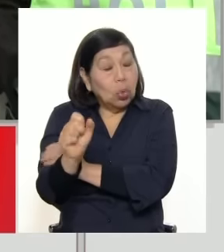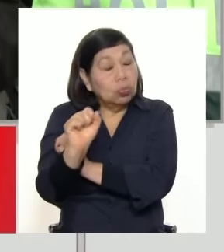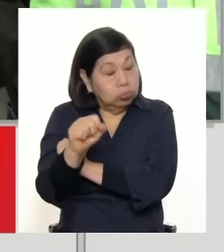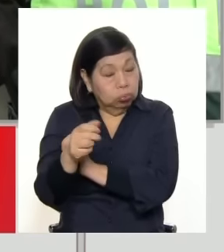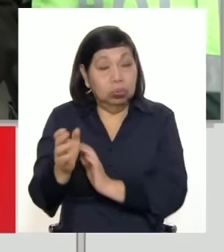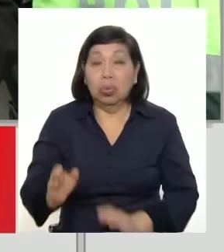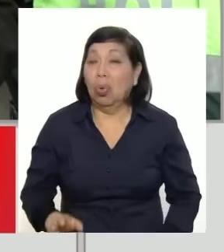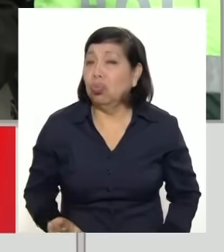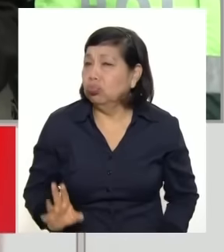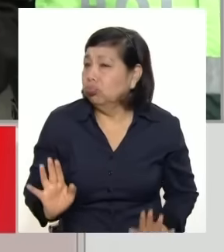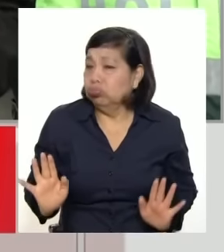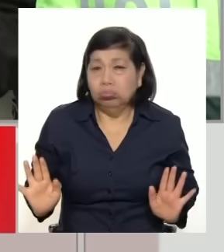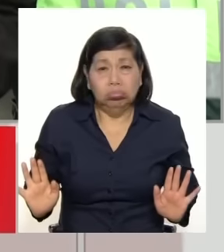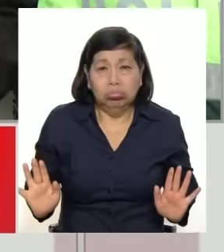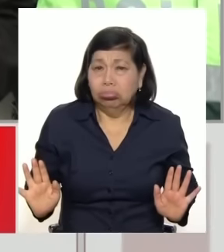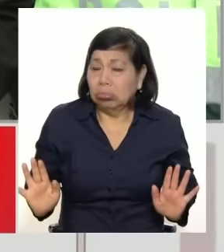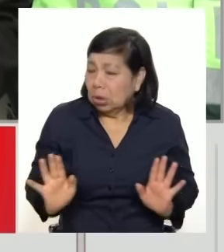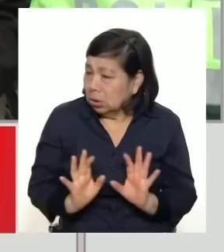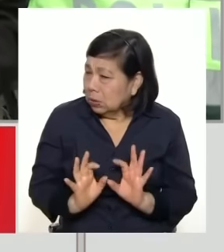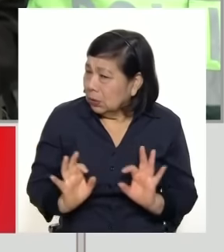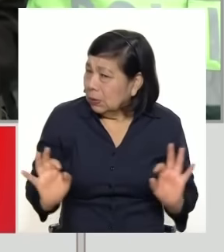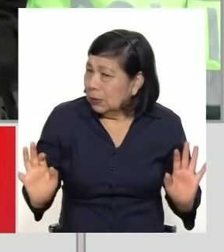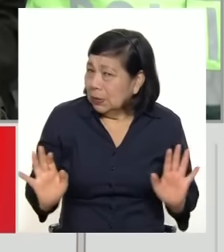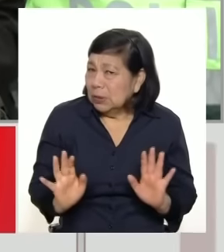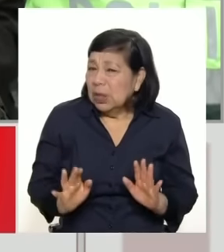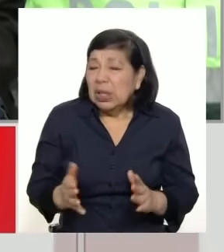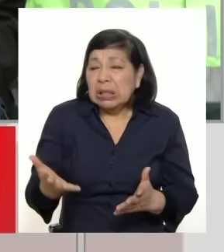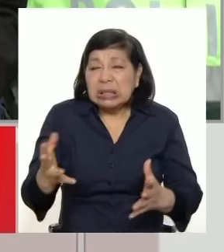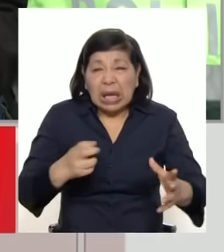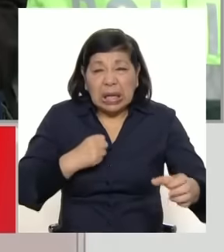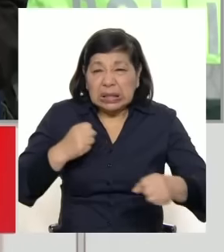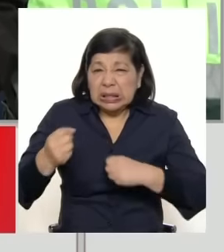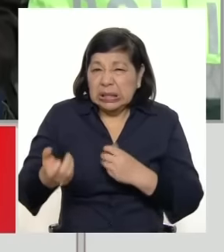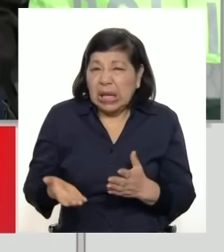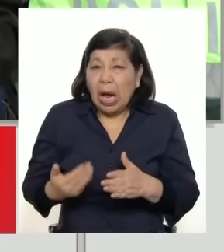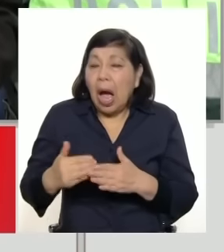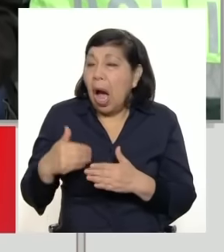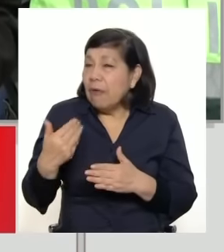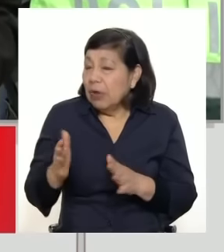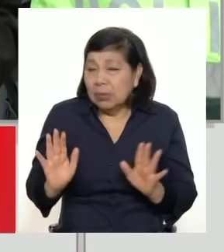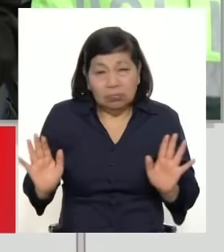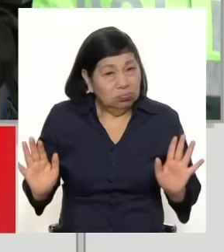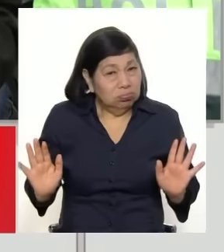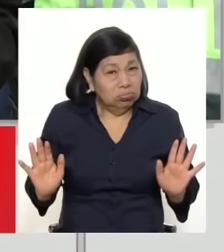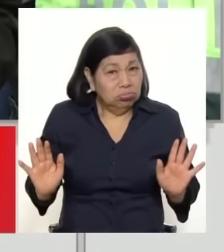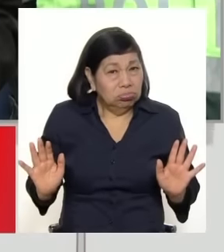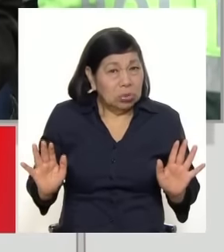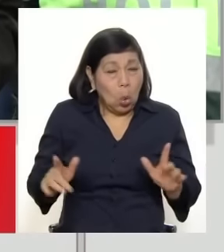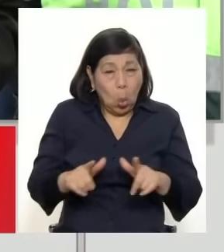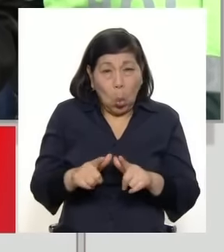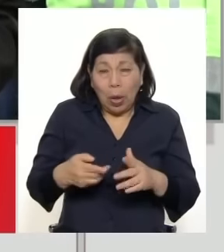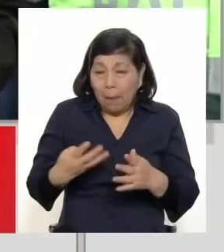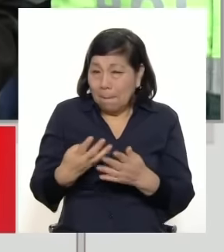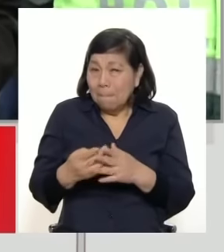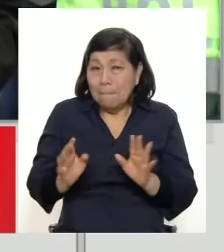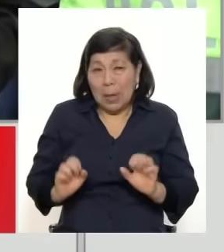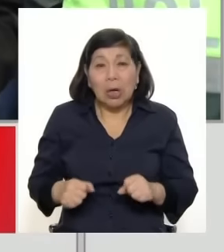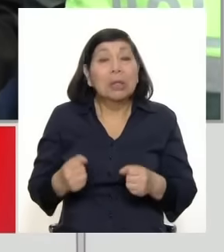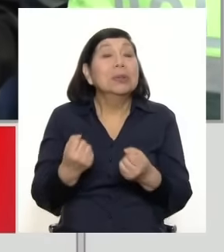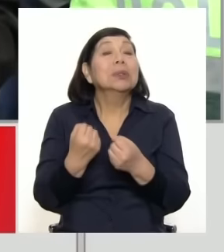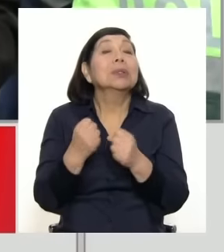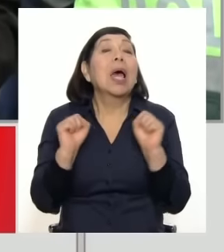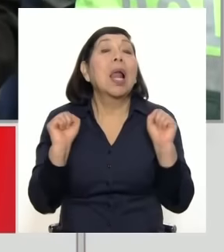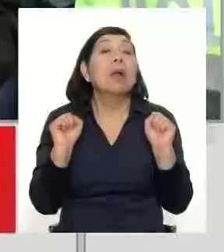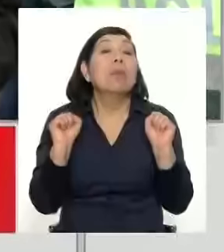garantizados. Nosotros no estábamos realizando ni vamos a realizar requisas ni revisiones en el exterior del establecimiento penitenciario, salvo